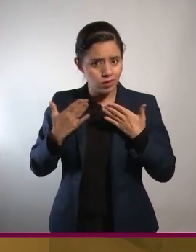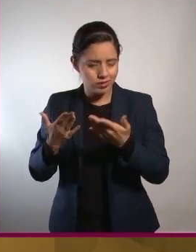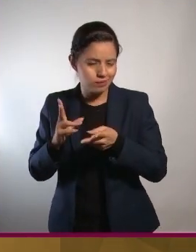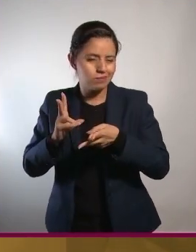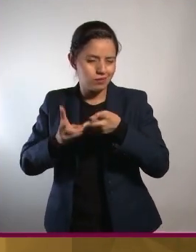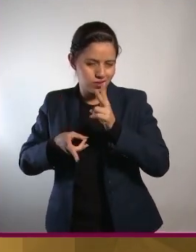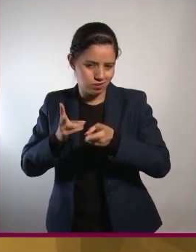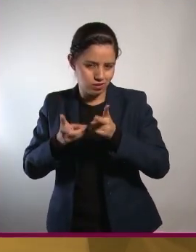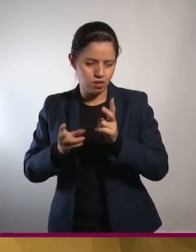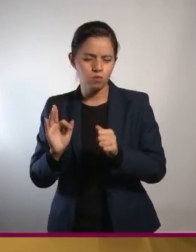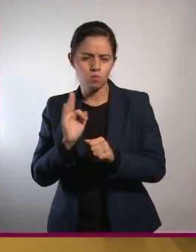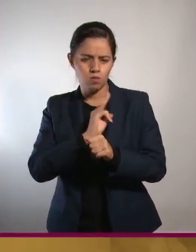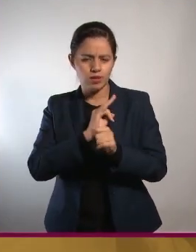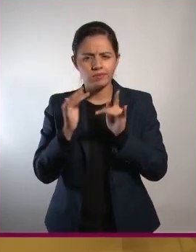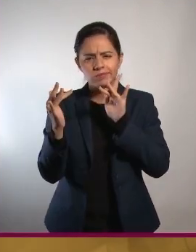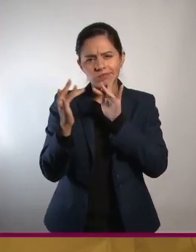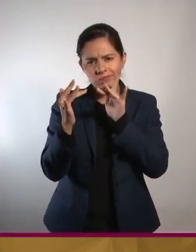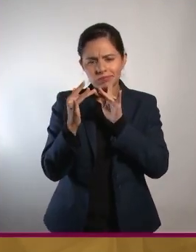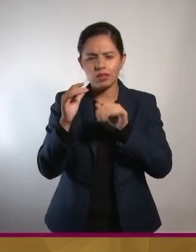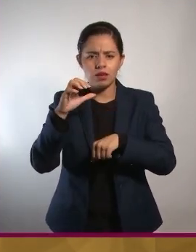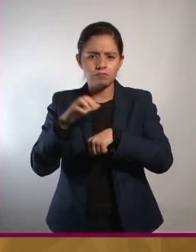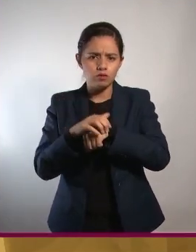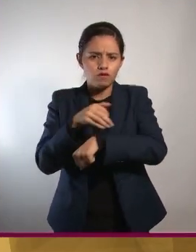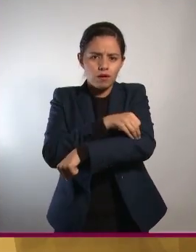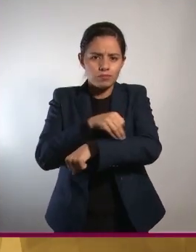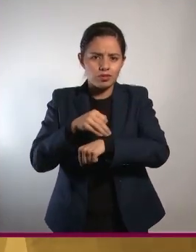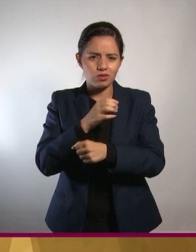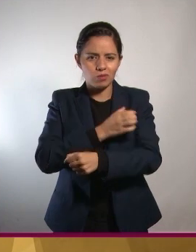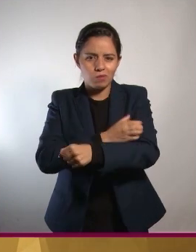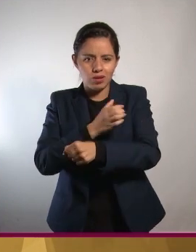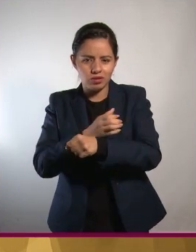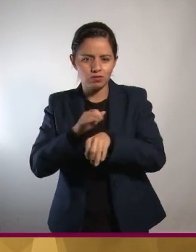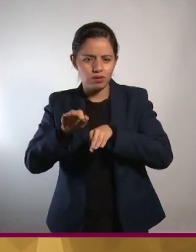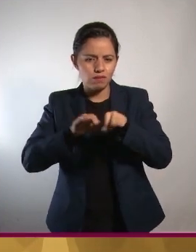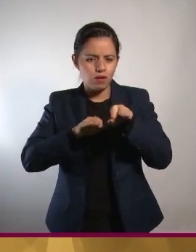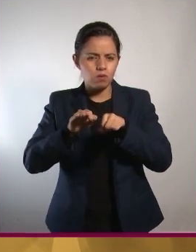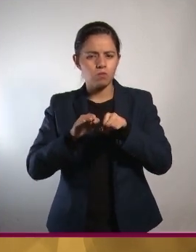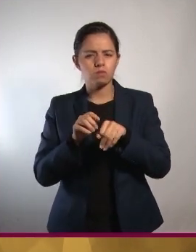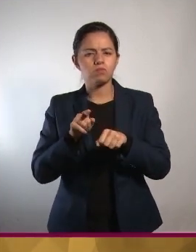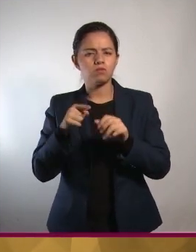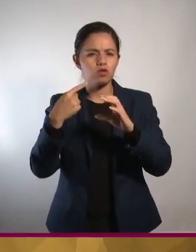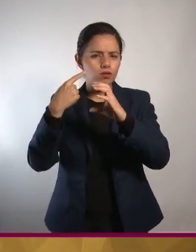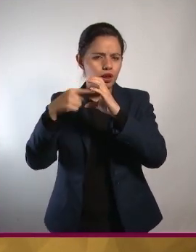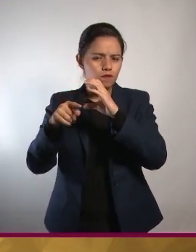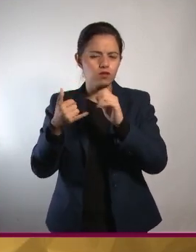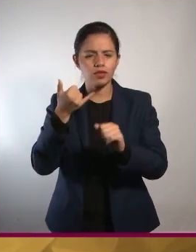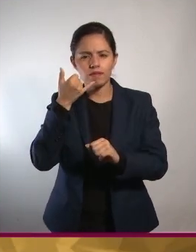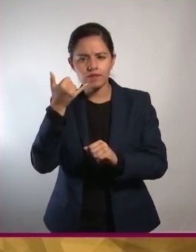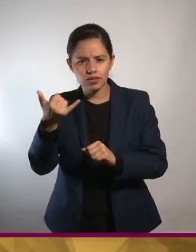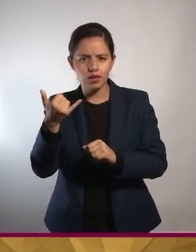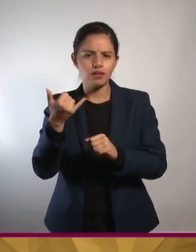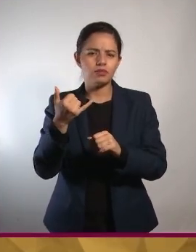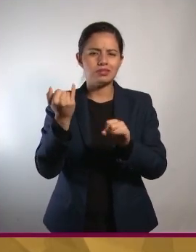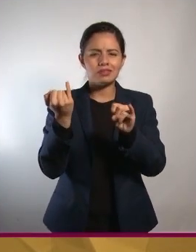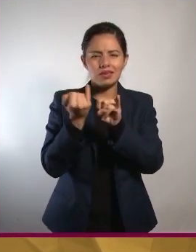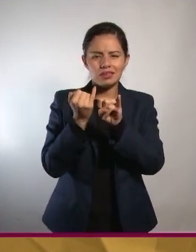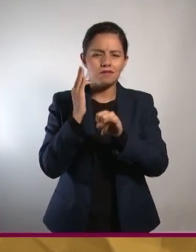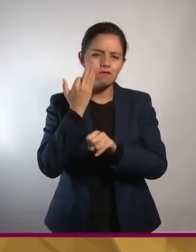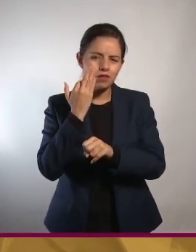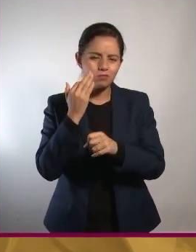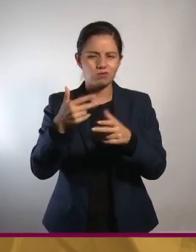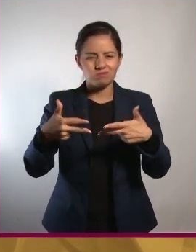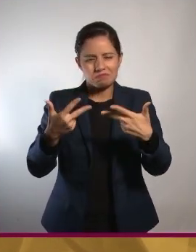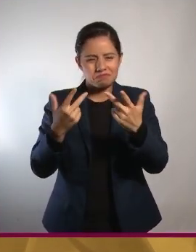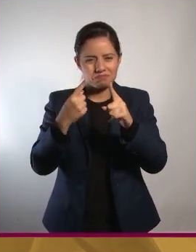mantenerse conectado con sus amigos, familiares y colegas por teléfono, correo electrónico, redes sociales y videoconferencia. Obtenga